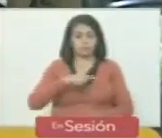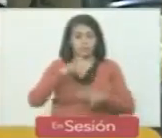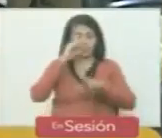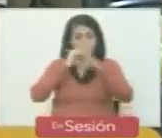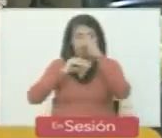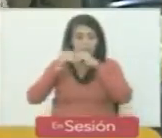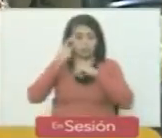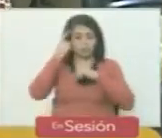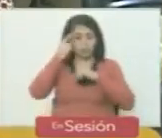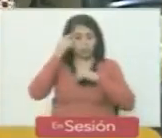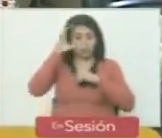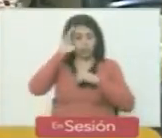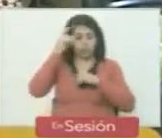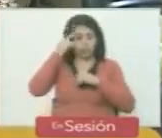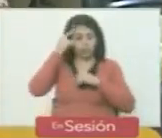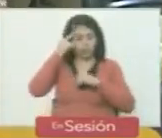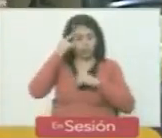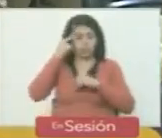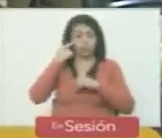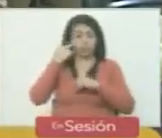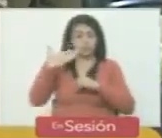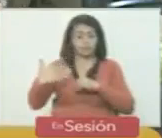conocimiento tradicional. En